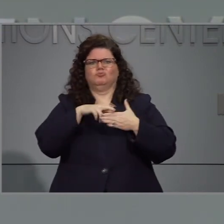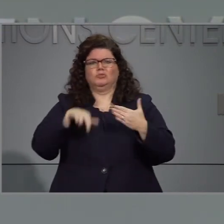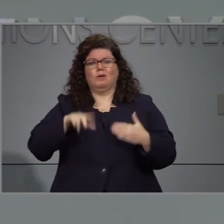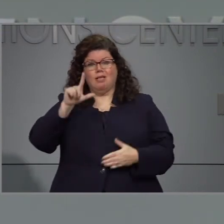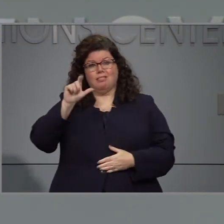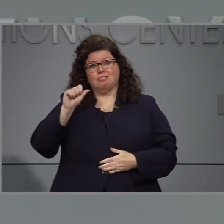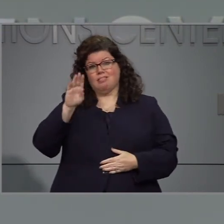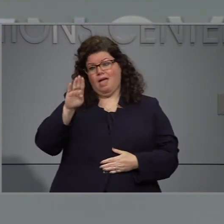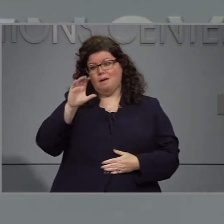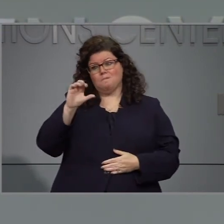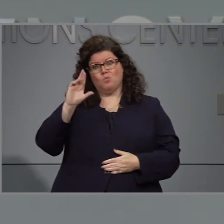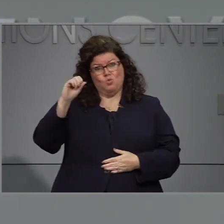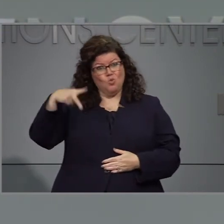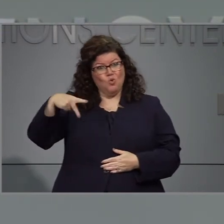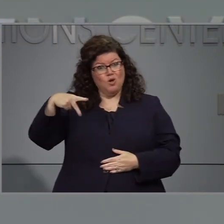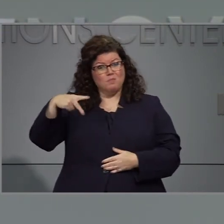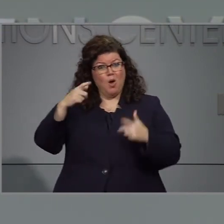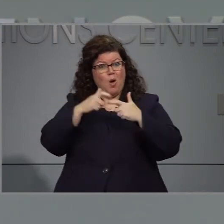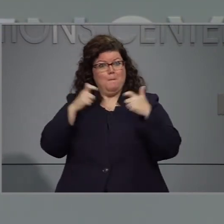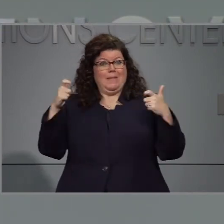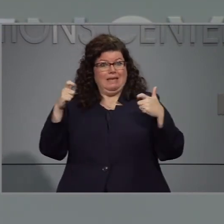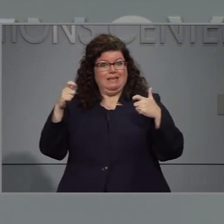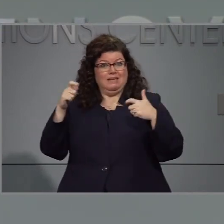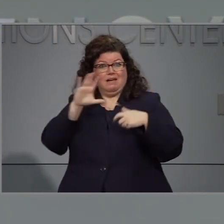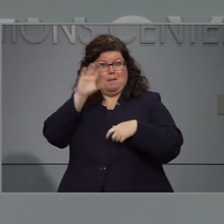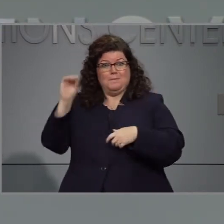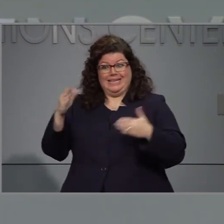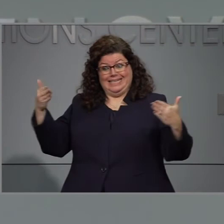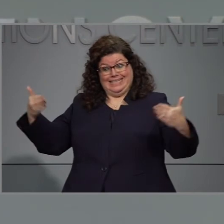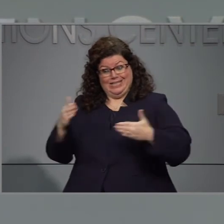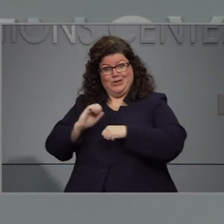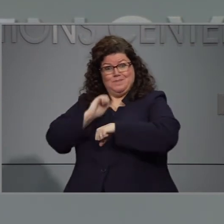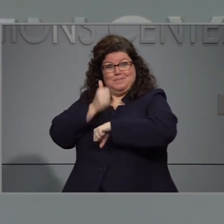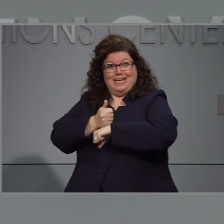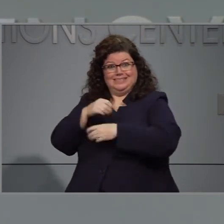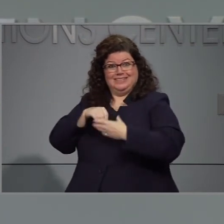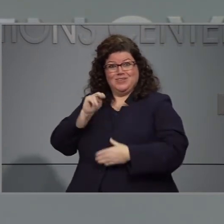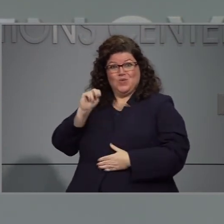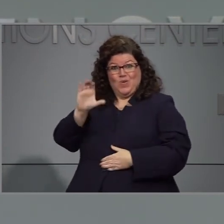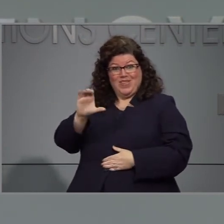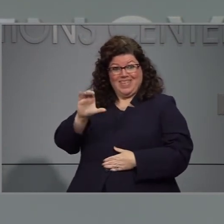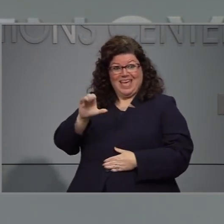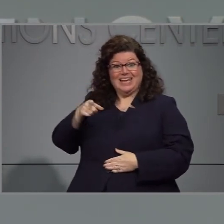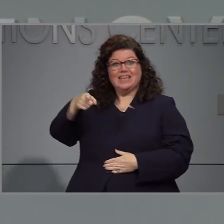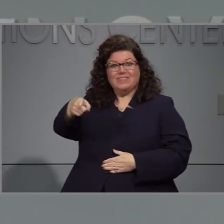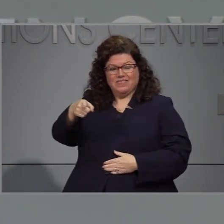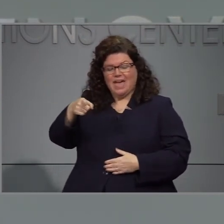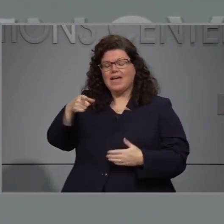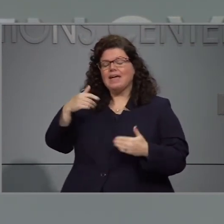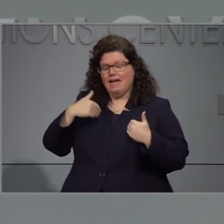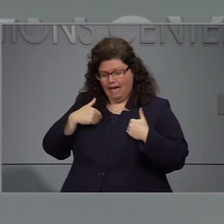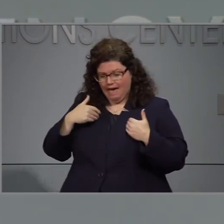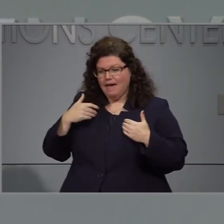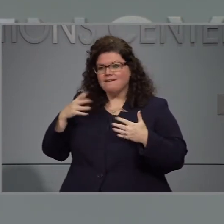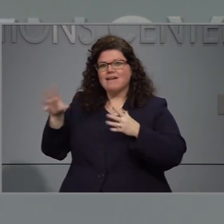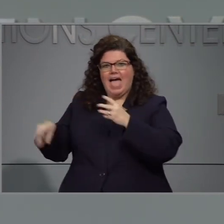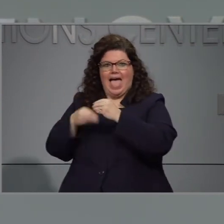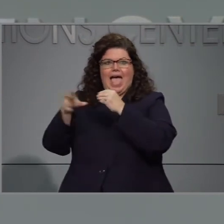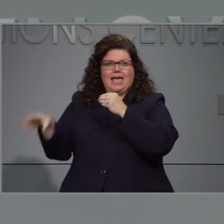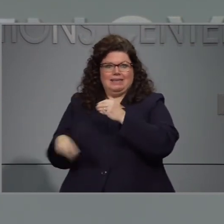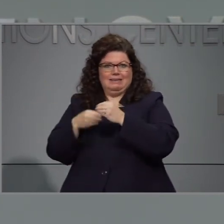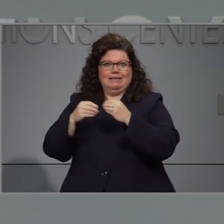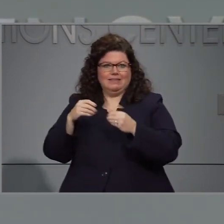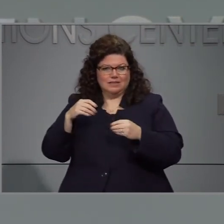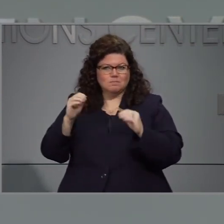retorno de resultados 3, 4 días. LabCorp y laboratorio comercial que se encuentra aquí en Carolina del Norte tiene una